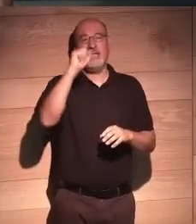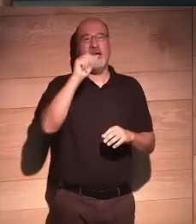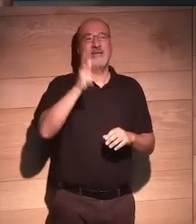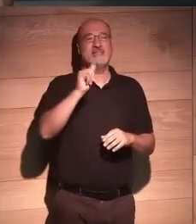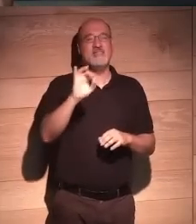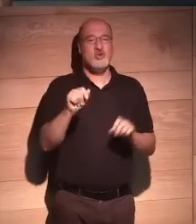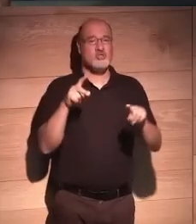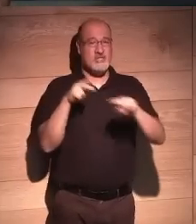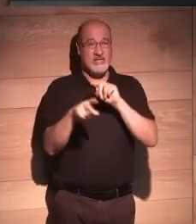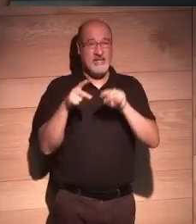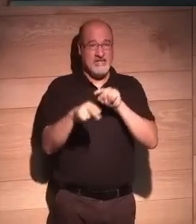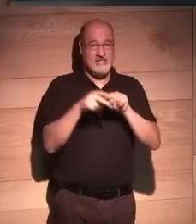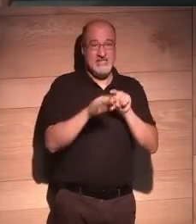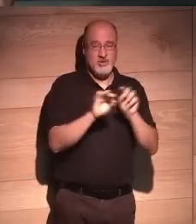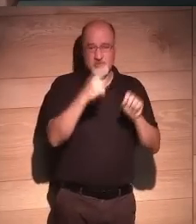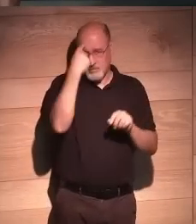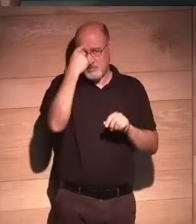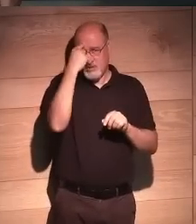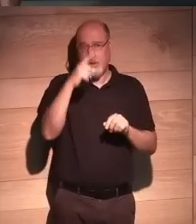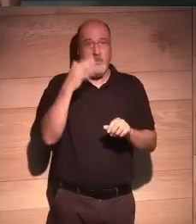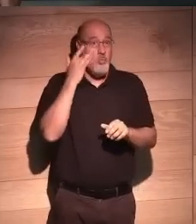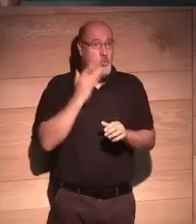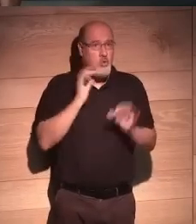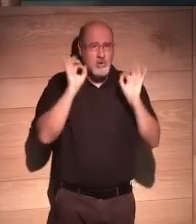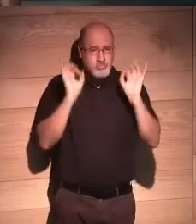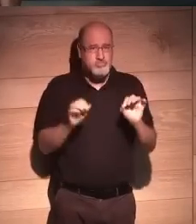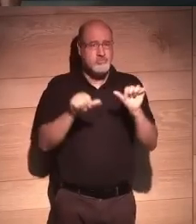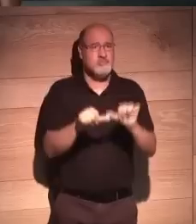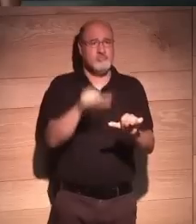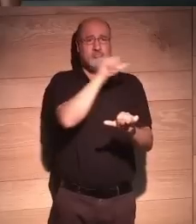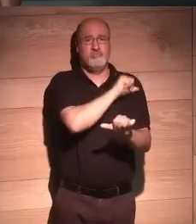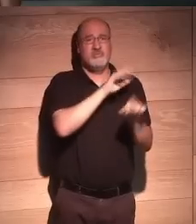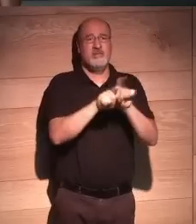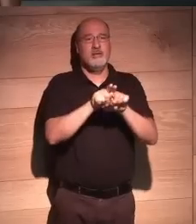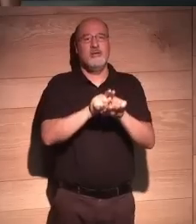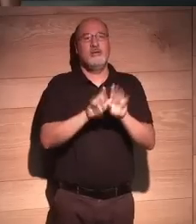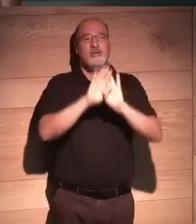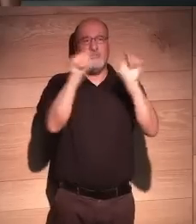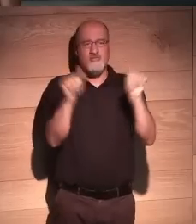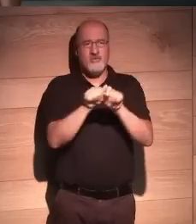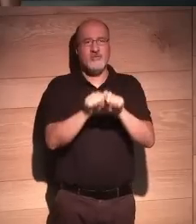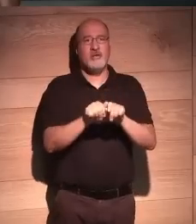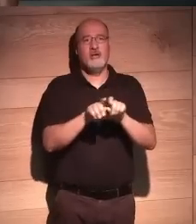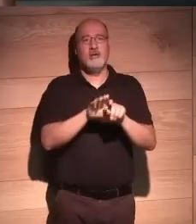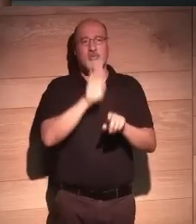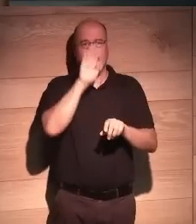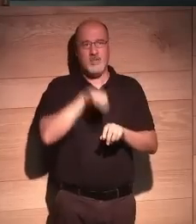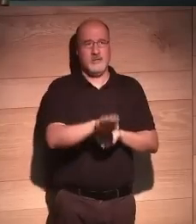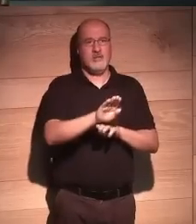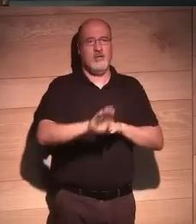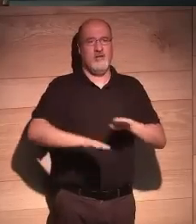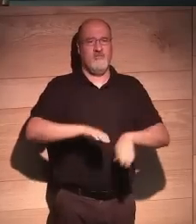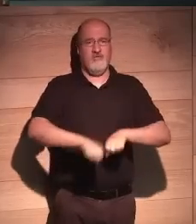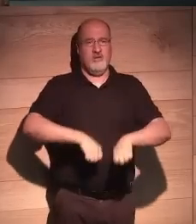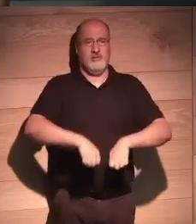es un ejercicio de nostalgia pura y dura que a mí me puede interesar, porque digo, por Dios, cómo íbamos con la pata de elefante, qué horroroso, ¿no? Pues y a ti te puedes